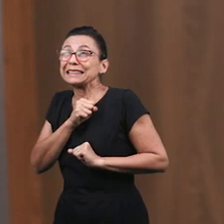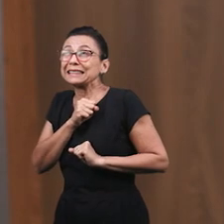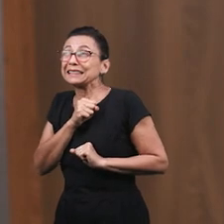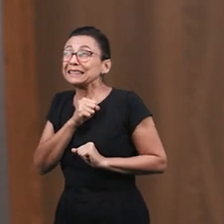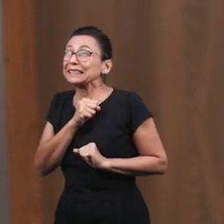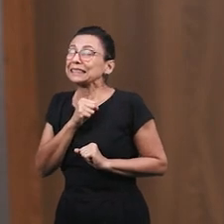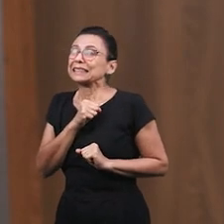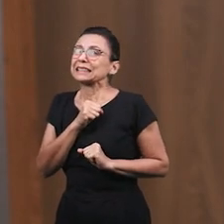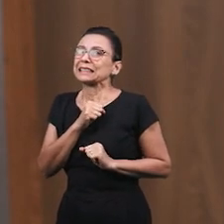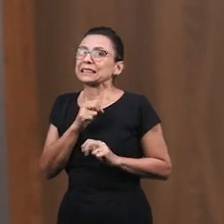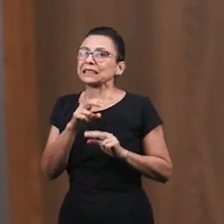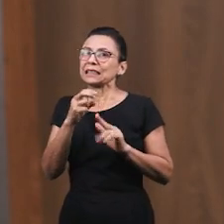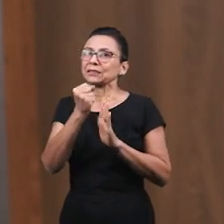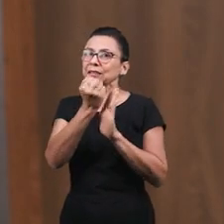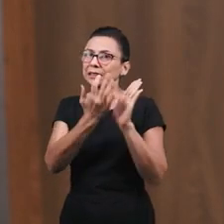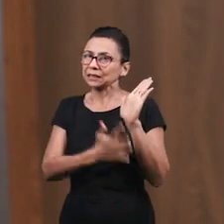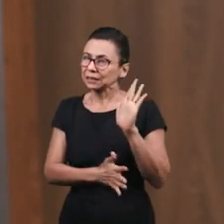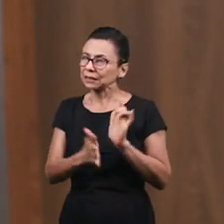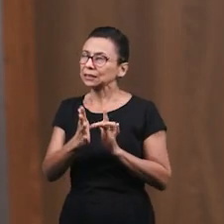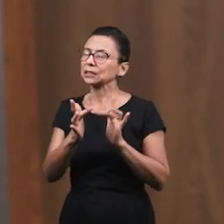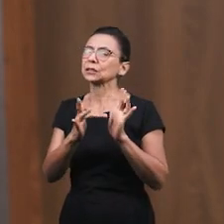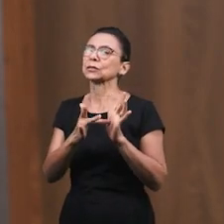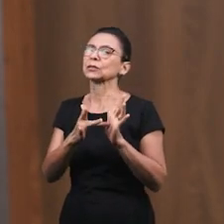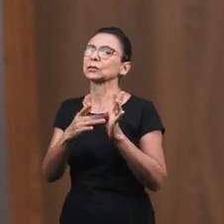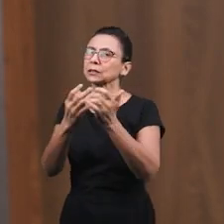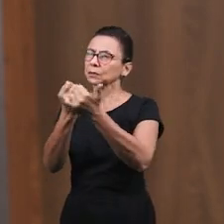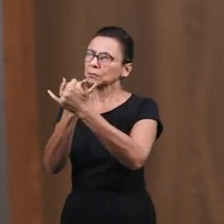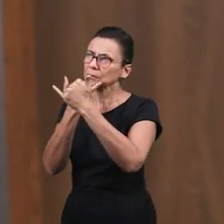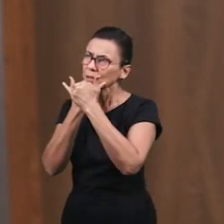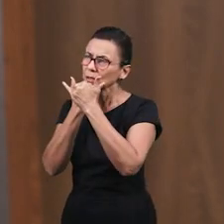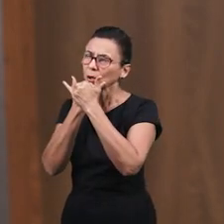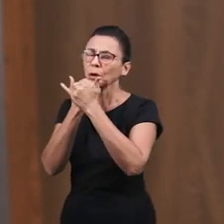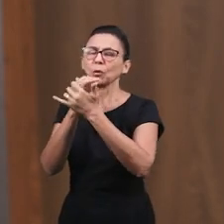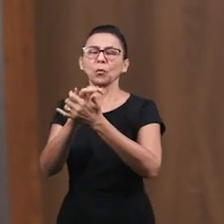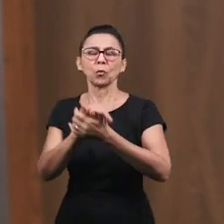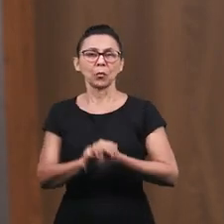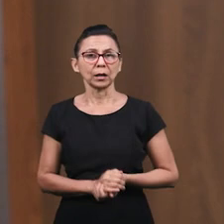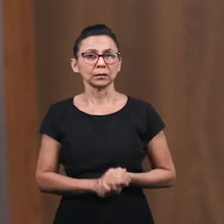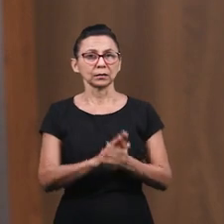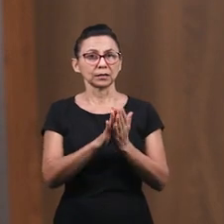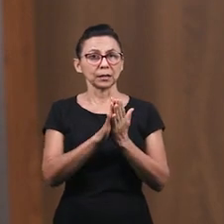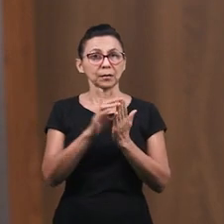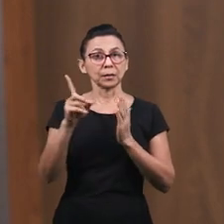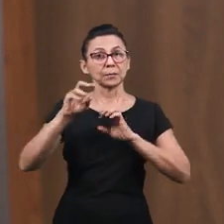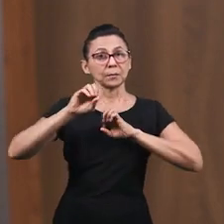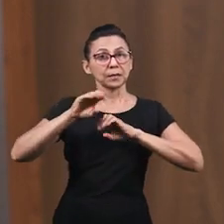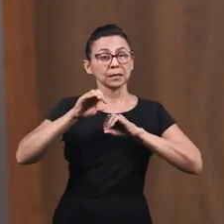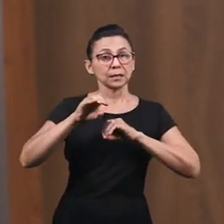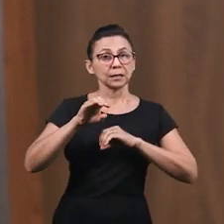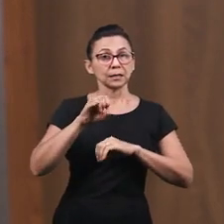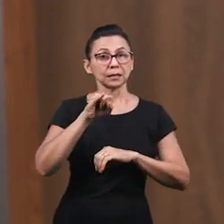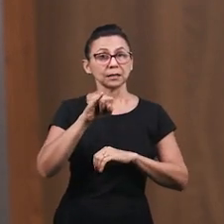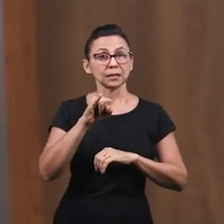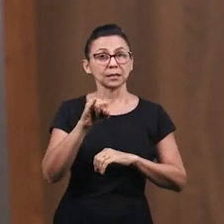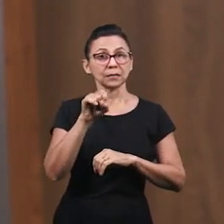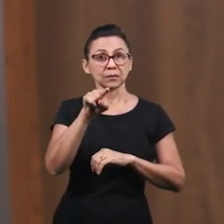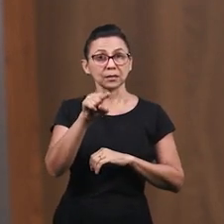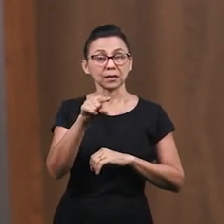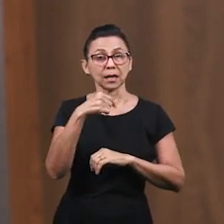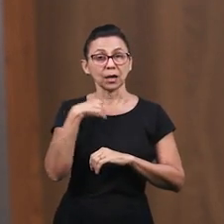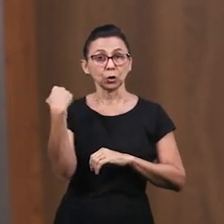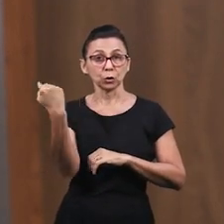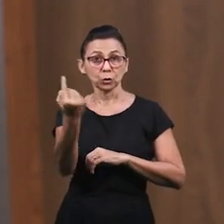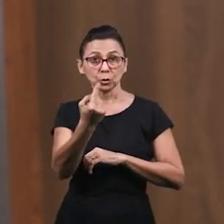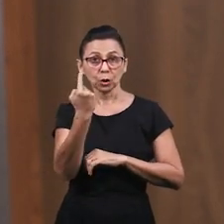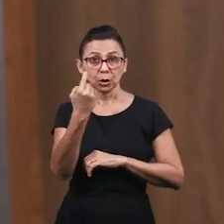mentira, lava mi corazón con la sangre de Jesús. La Biblia habla que si nosotros confesamos nuestros pecados, Él es fiel y justo